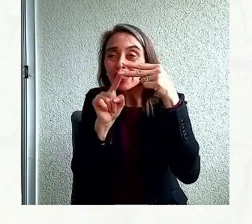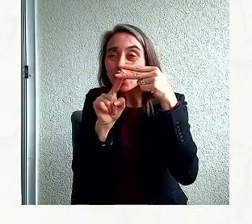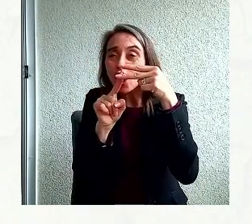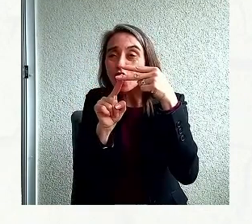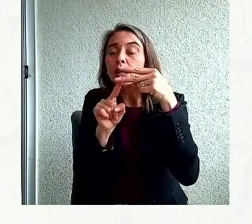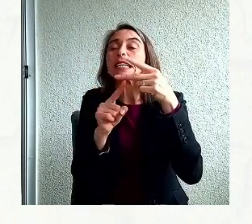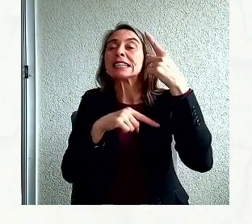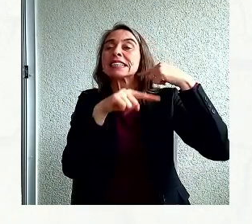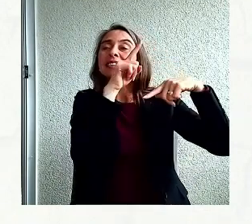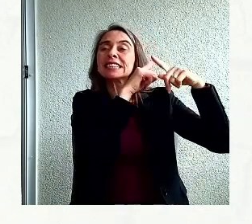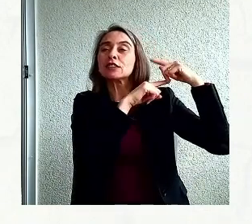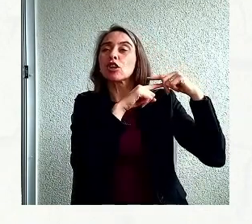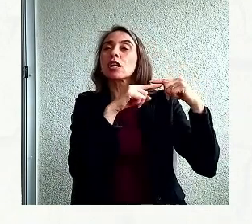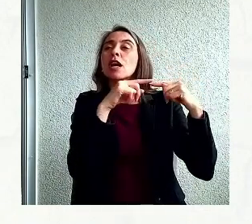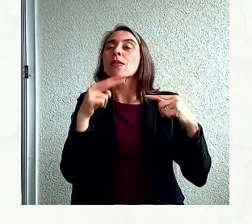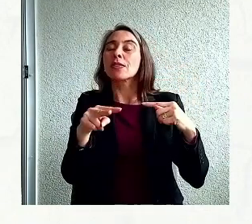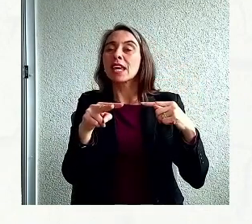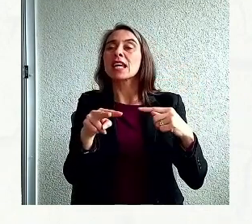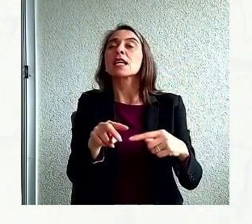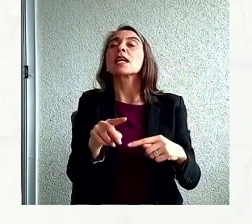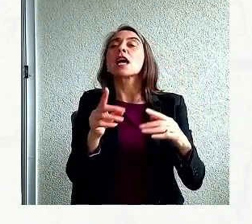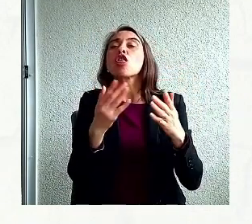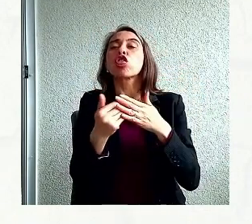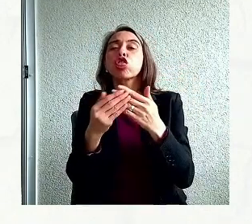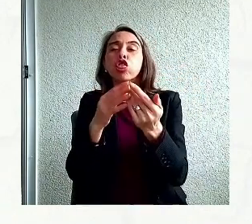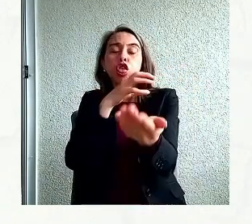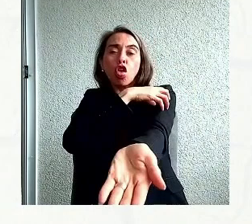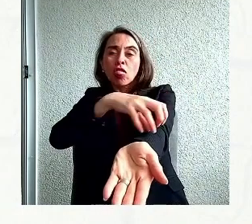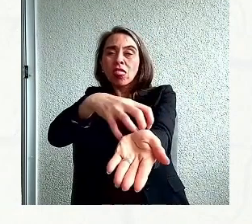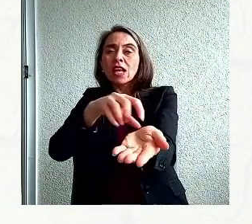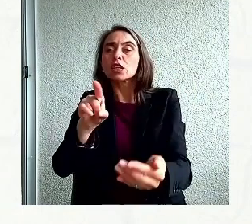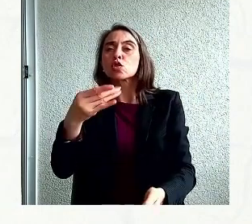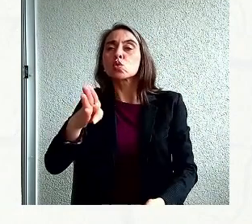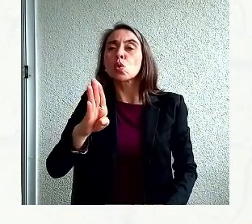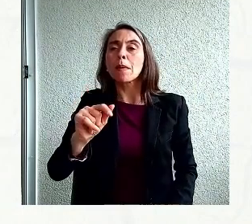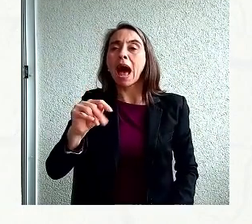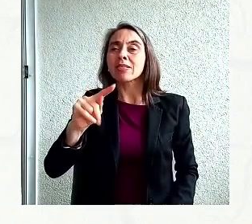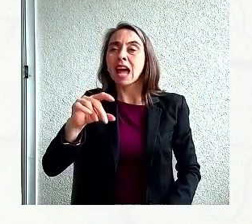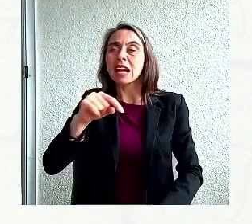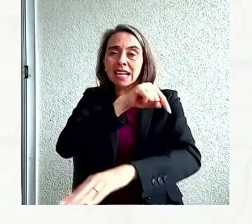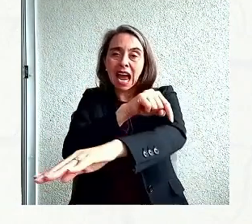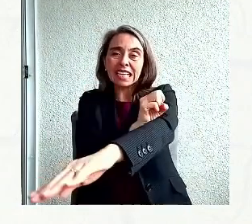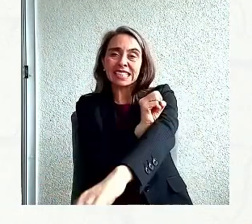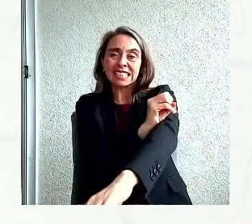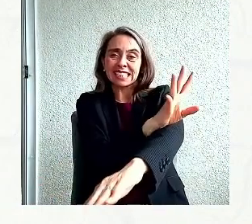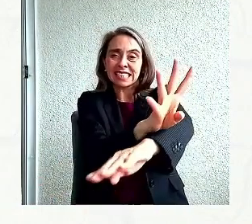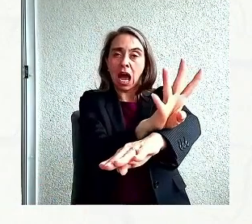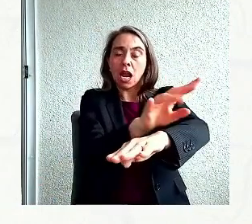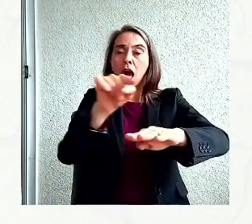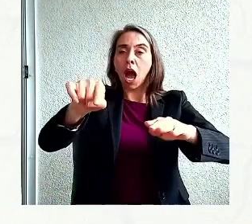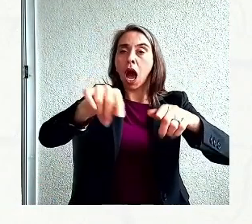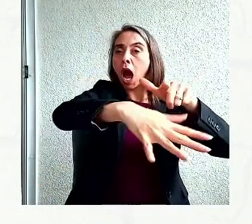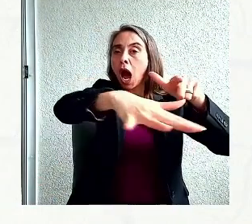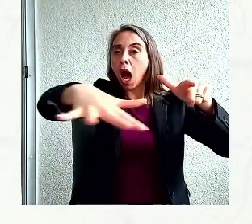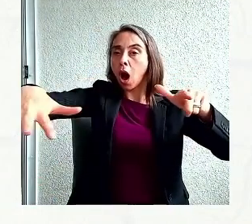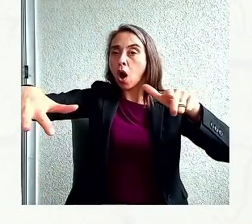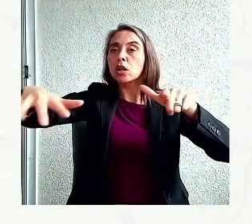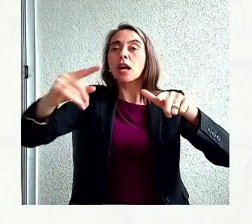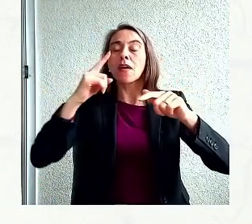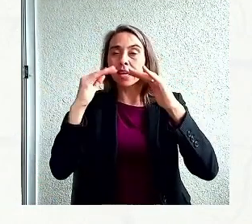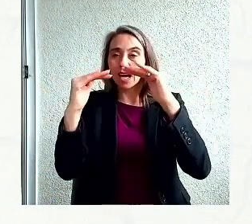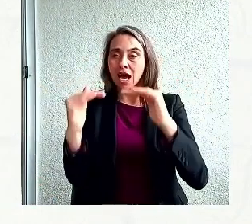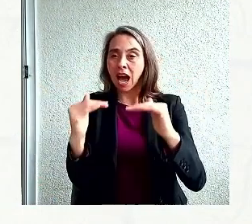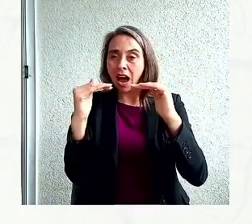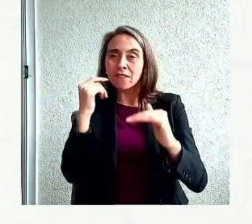están estableciendo allí. Ahí abajo a la derecha muestro un poco el gráfico que había mostrado Angélica, para mostrar que se